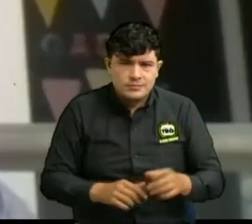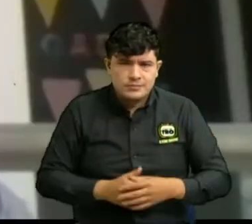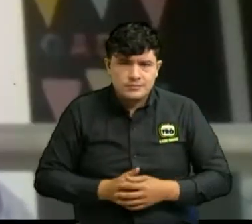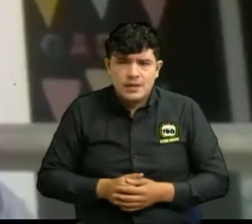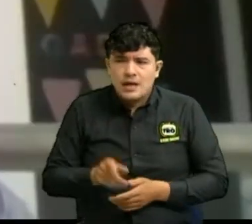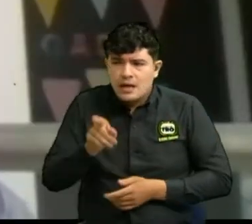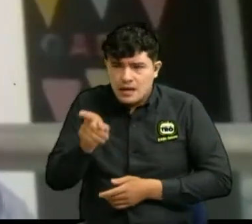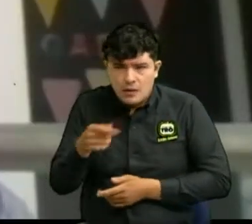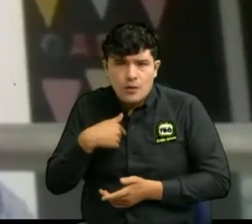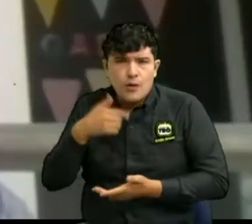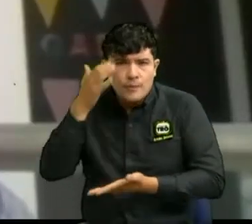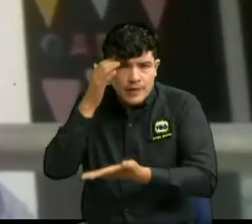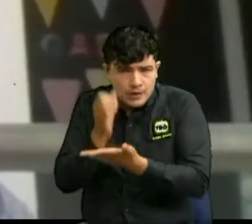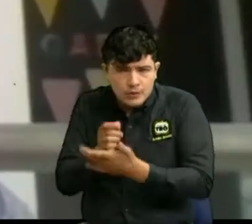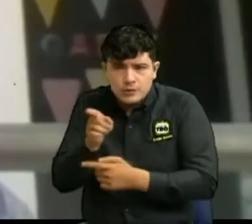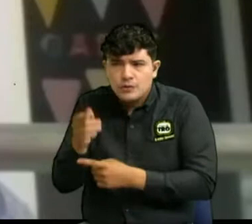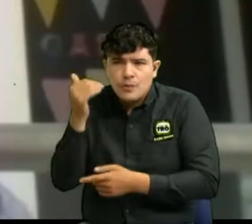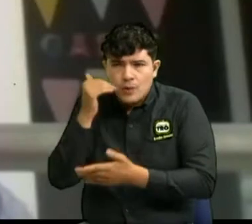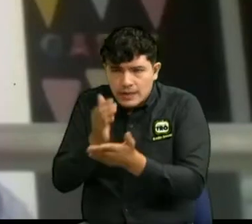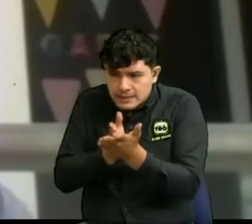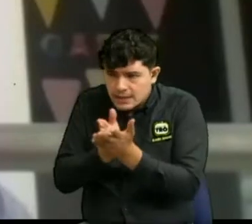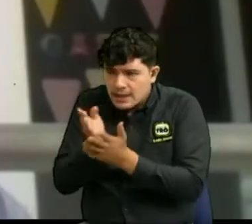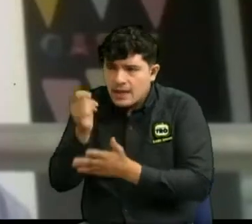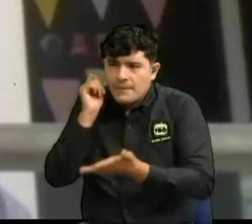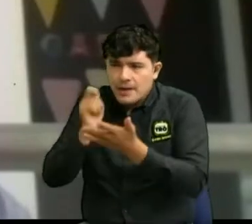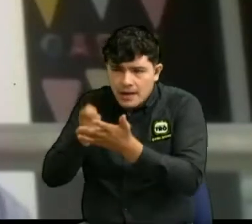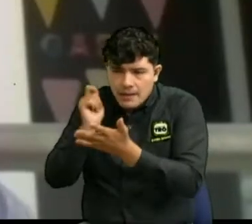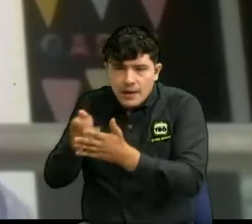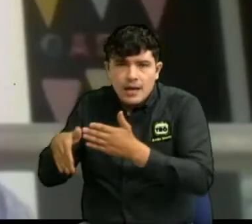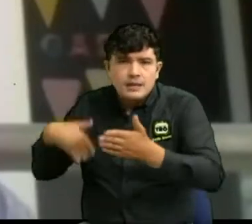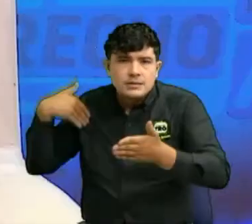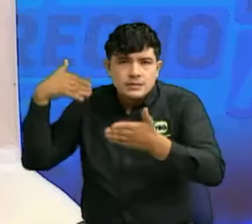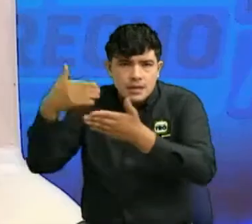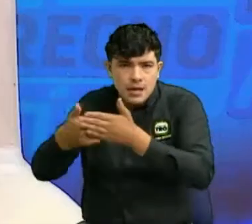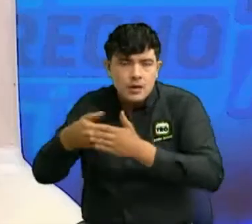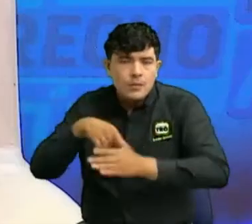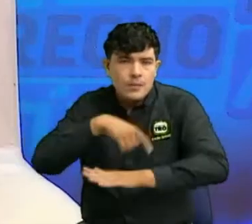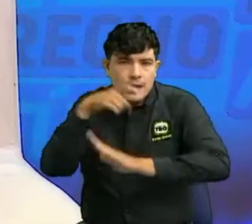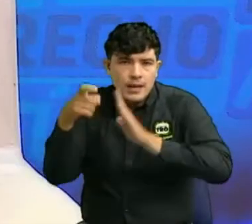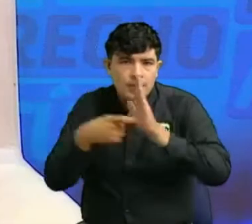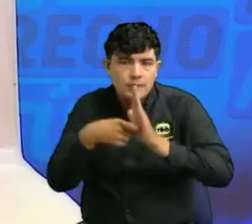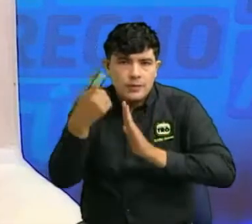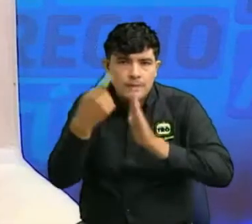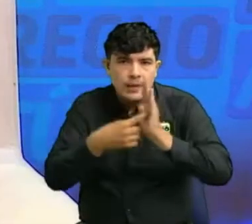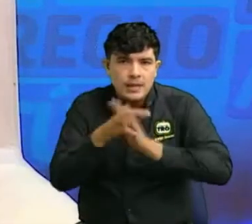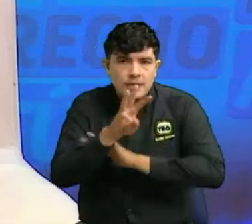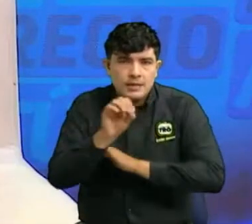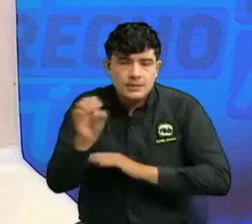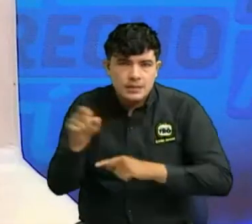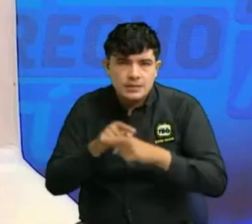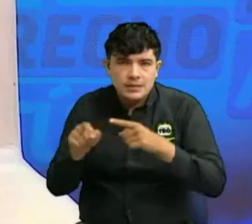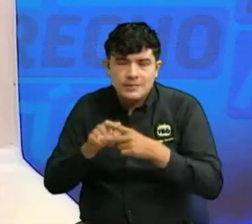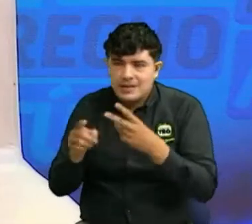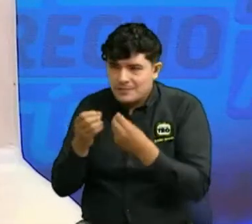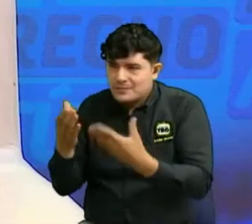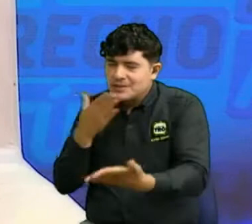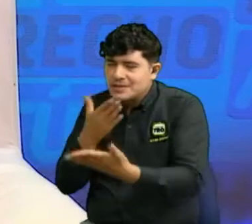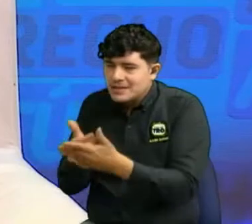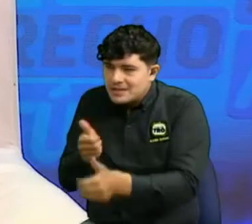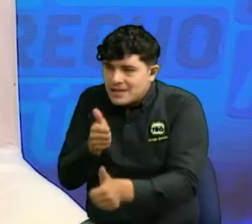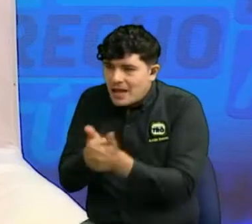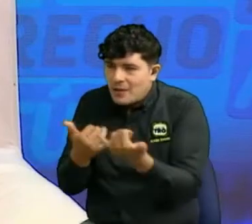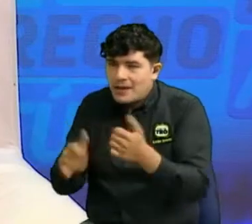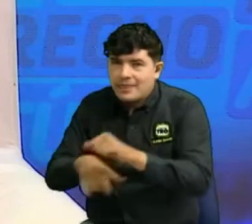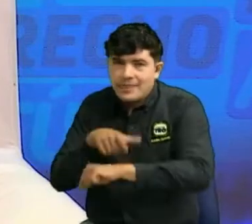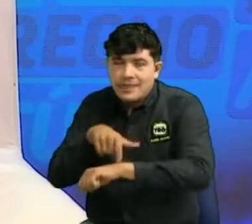siga cotizando hasta que complete las 1.300 semanas. Perfecto, doctor. Muchísimas gracias por esta asesoría que nos brinda a esta hora de la